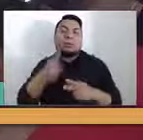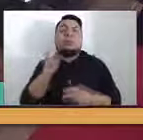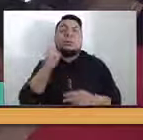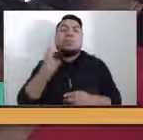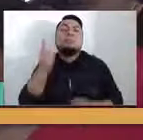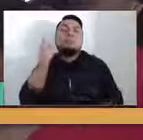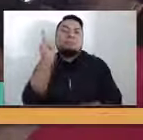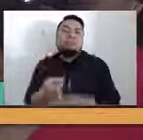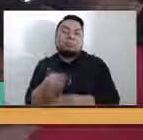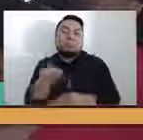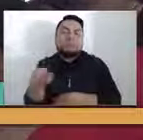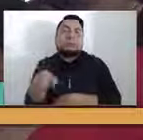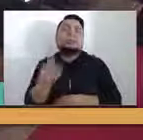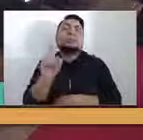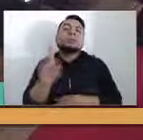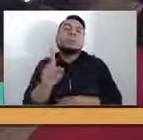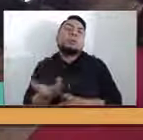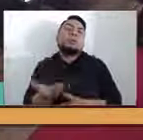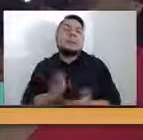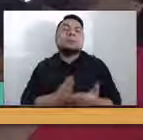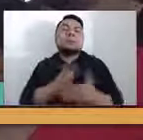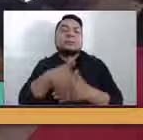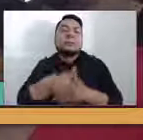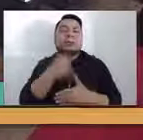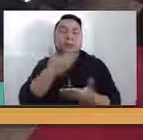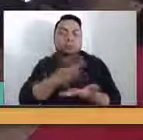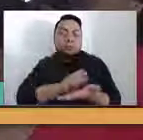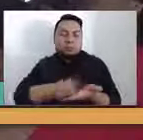arbitraje es a través de una solicitud arbitral.